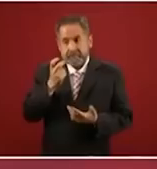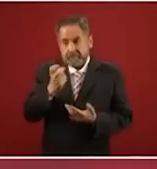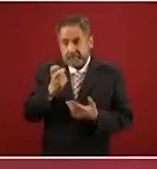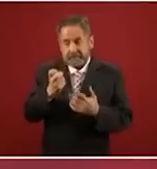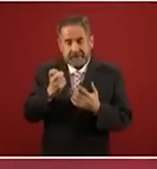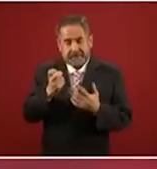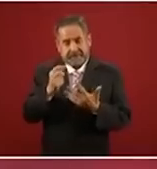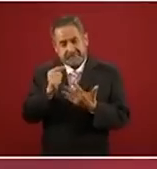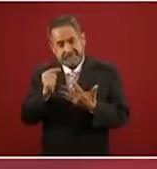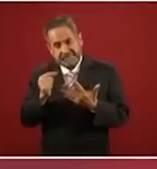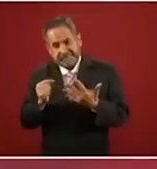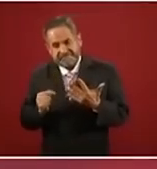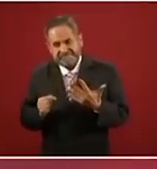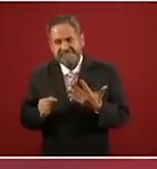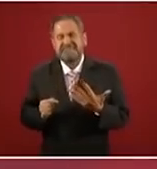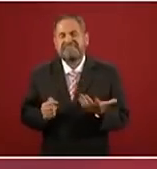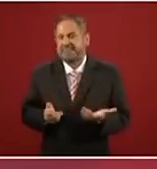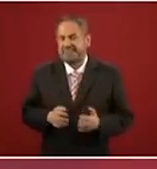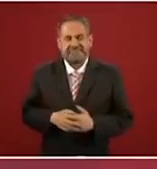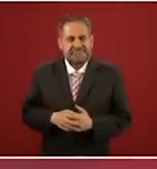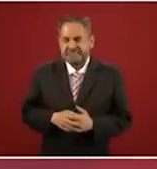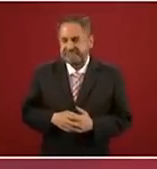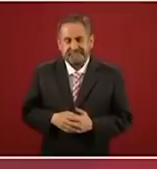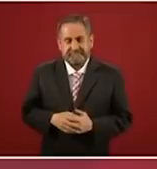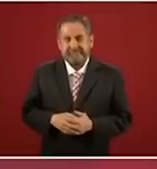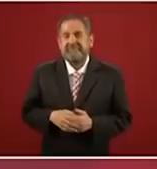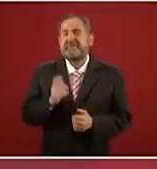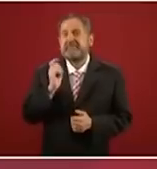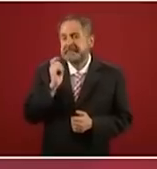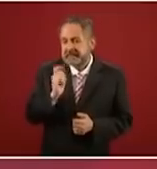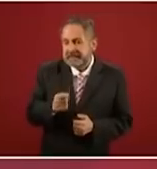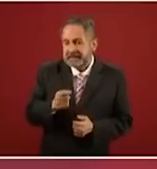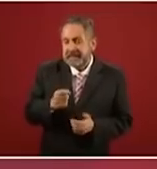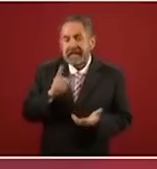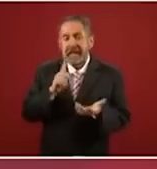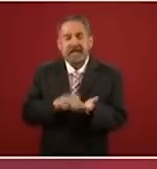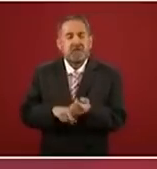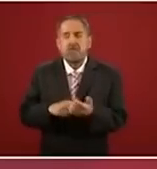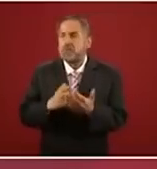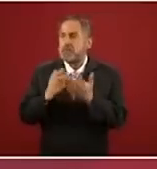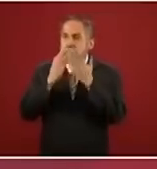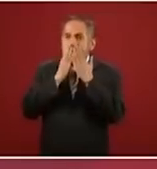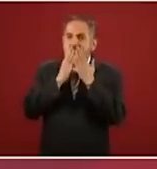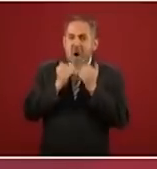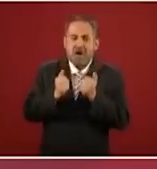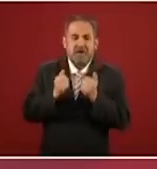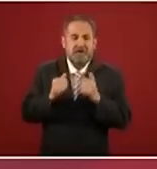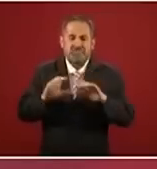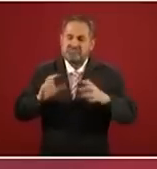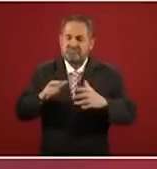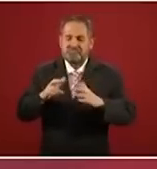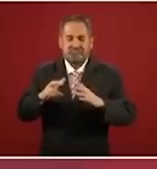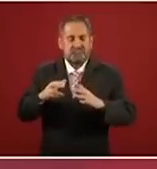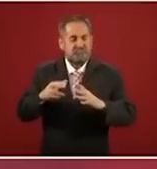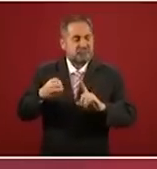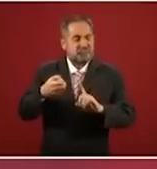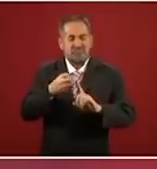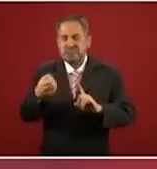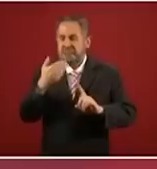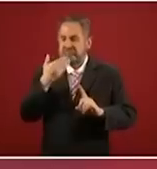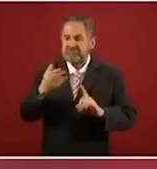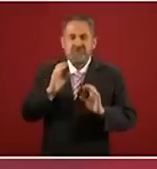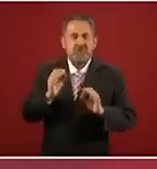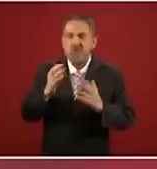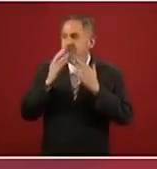manifestaciones se dan por falta de todo un esquema social de una